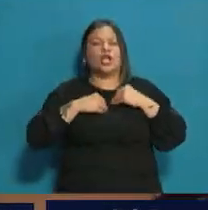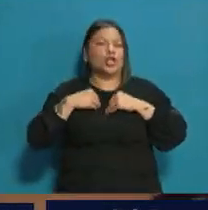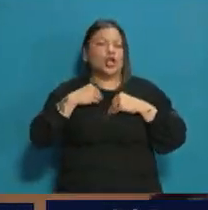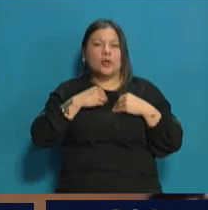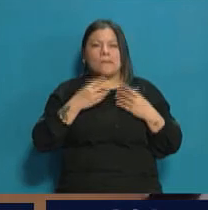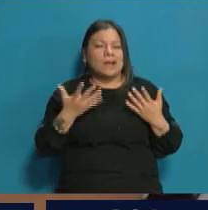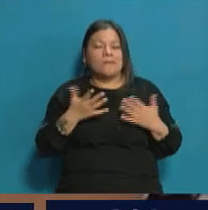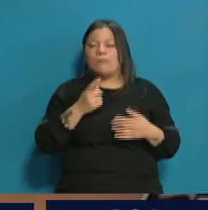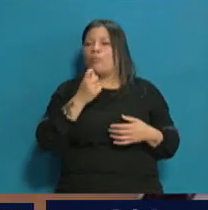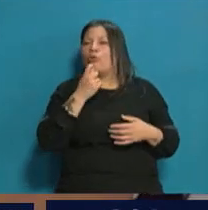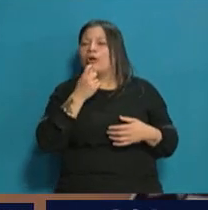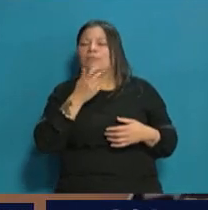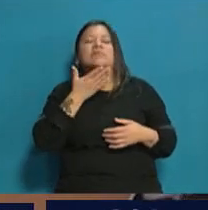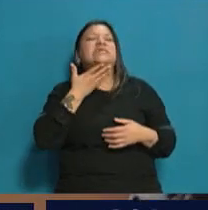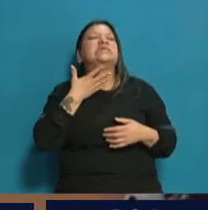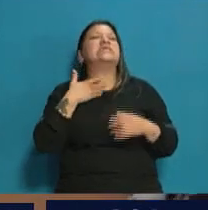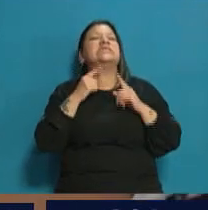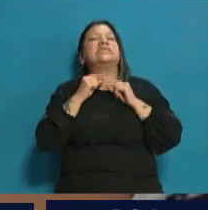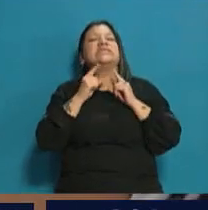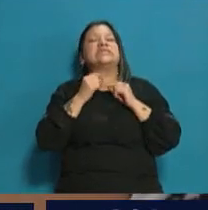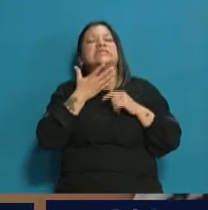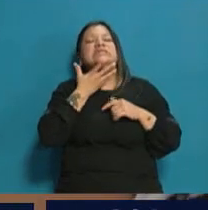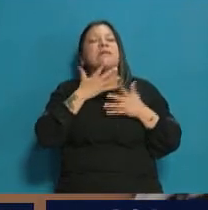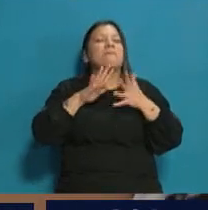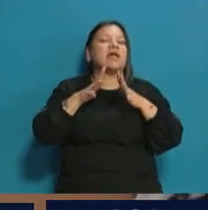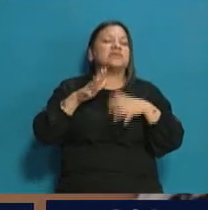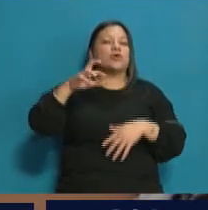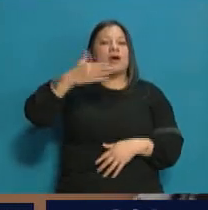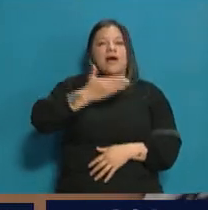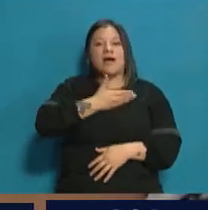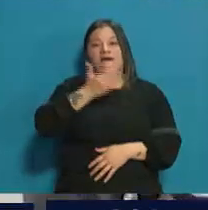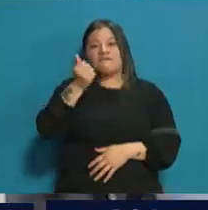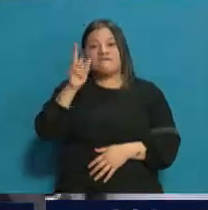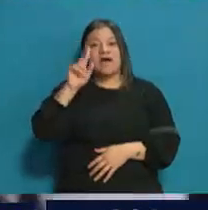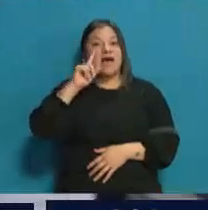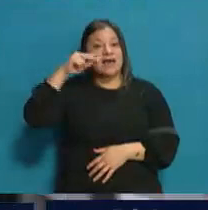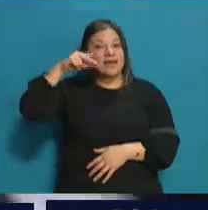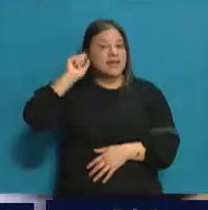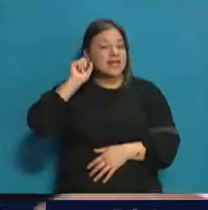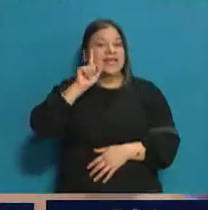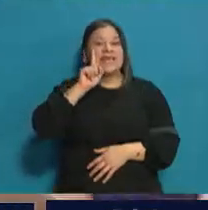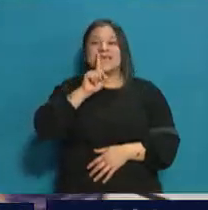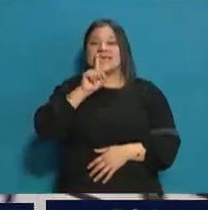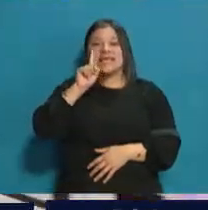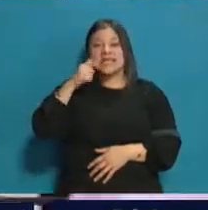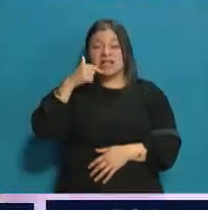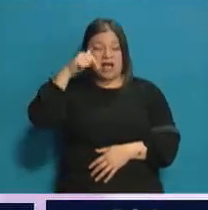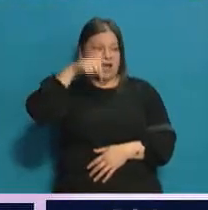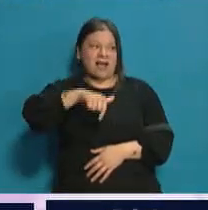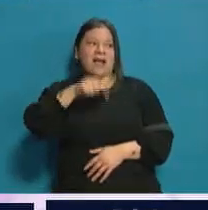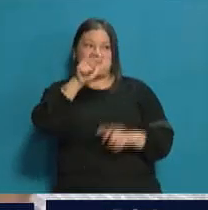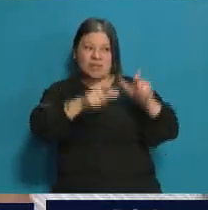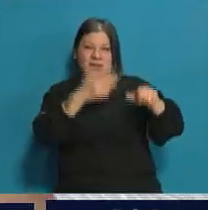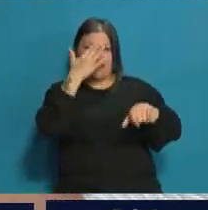es con dolor de garganta tipo faringitis, ¿sí? Hemos tenido varios casos acá. Sí, es así, es así.